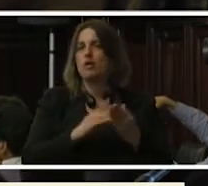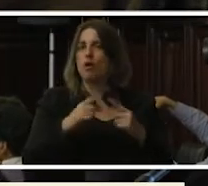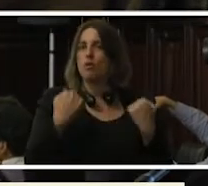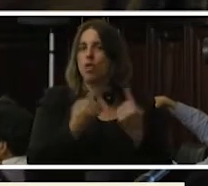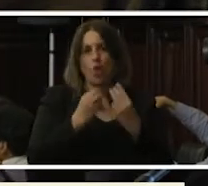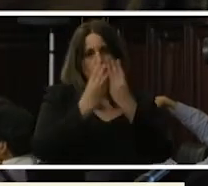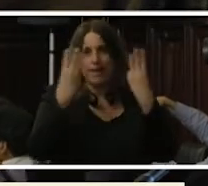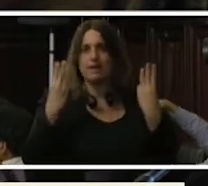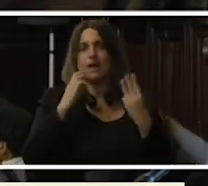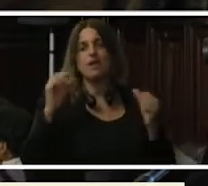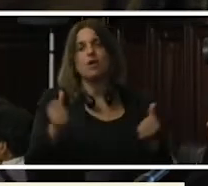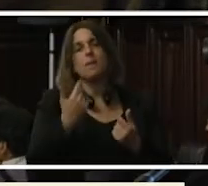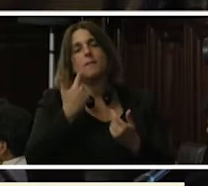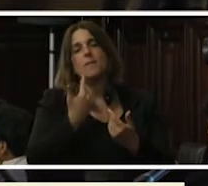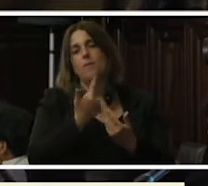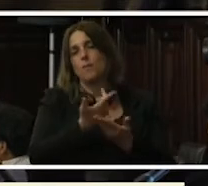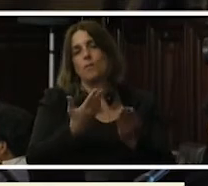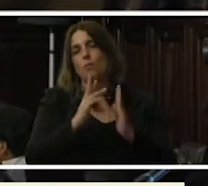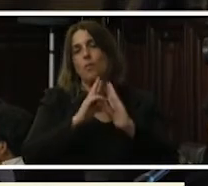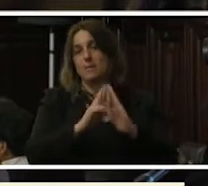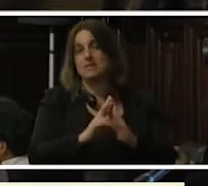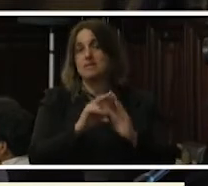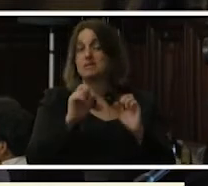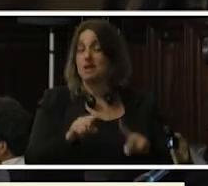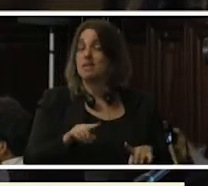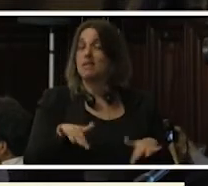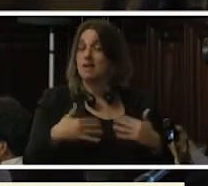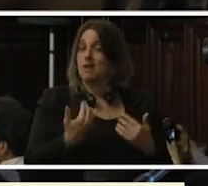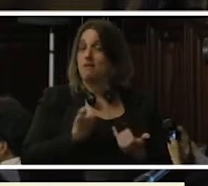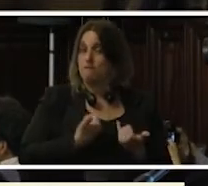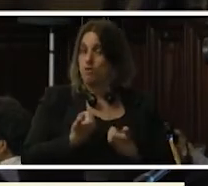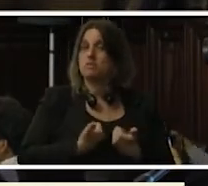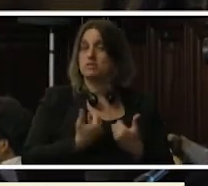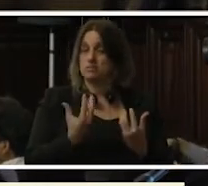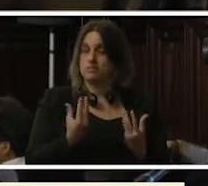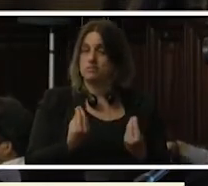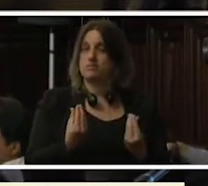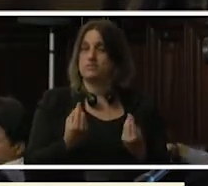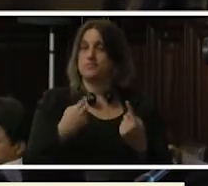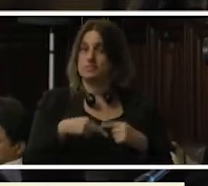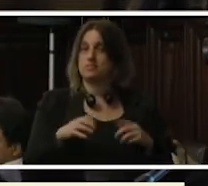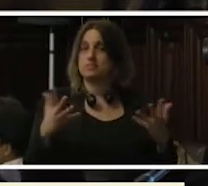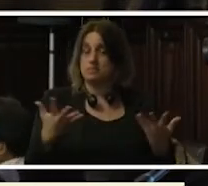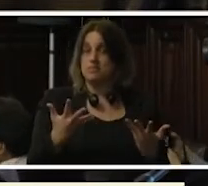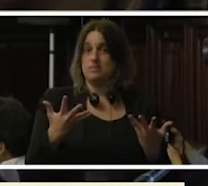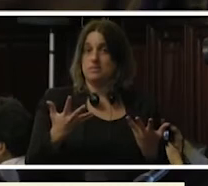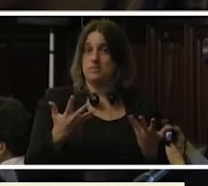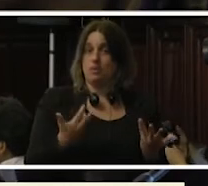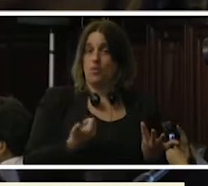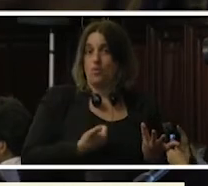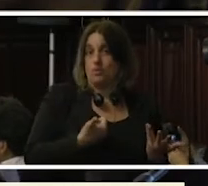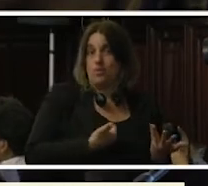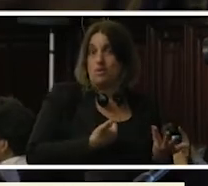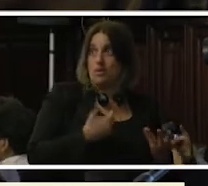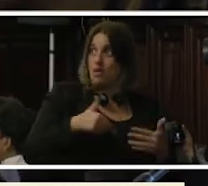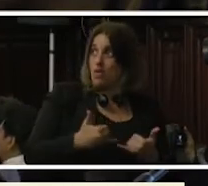que representa esta rica información que se nos proporciona en